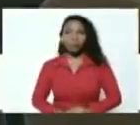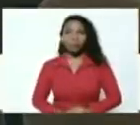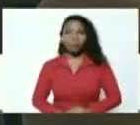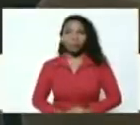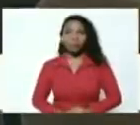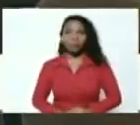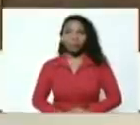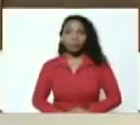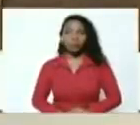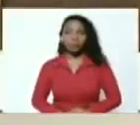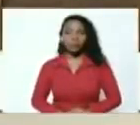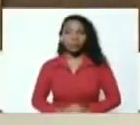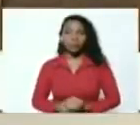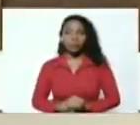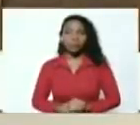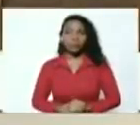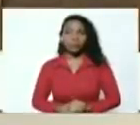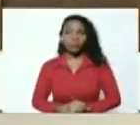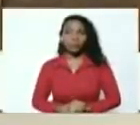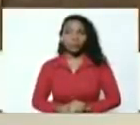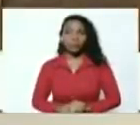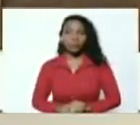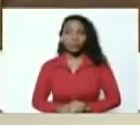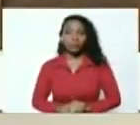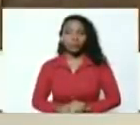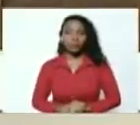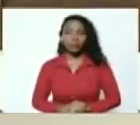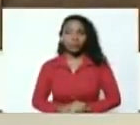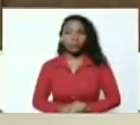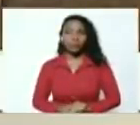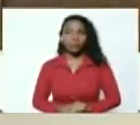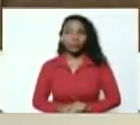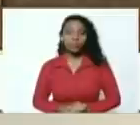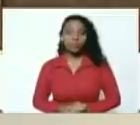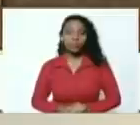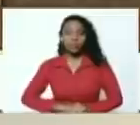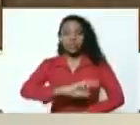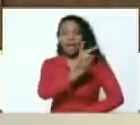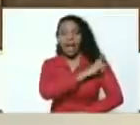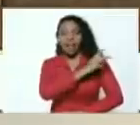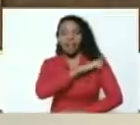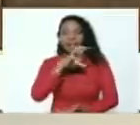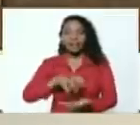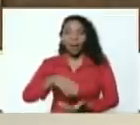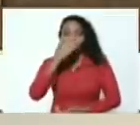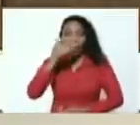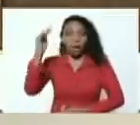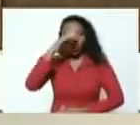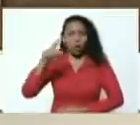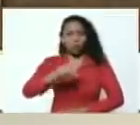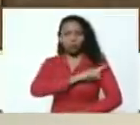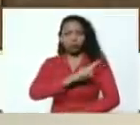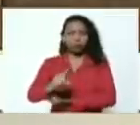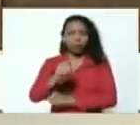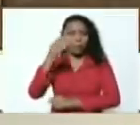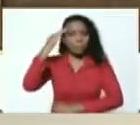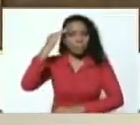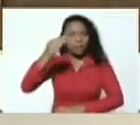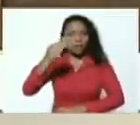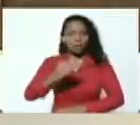Ornella Ferreira, José Ornella Ferreira, jefe del Estado Mayor de la Comandancia en jefe,